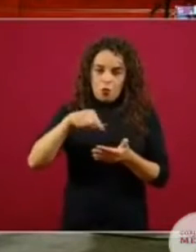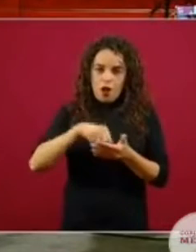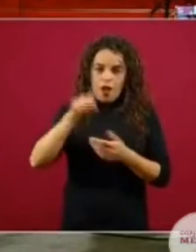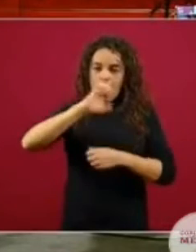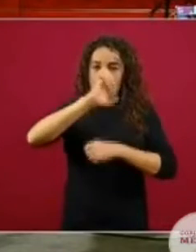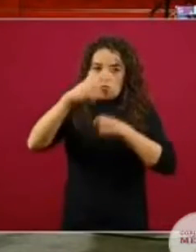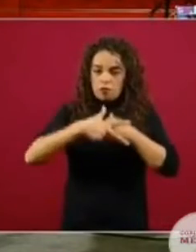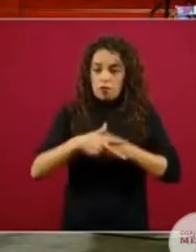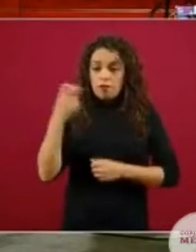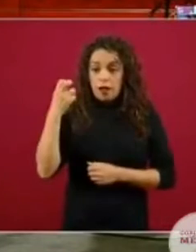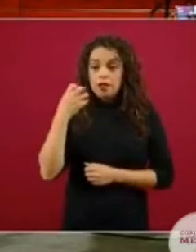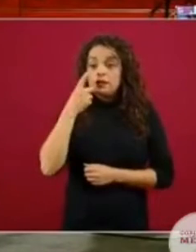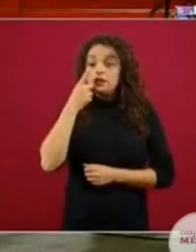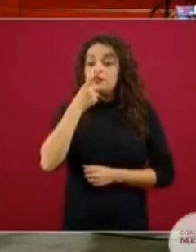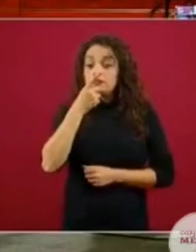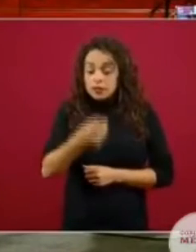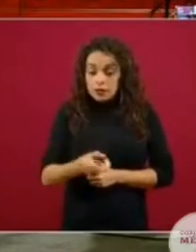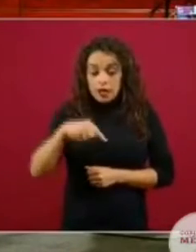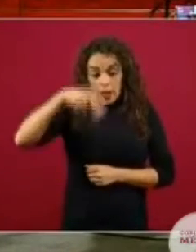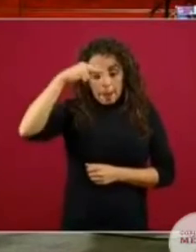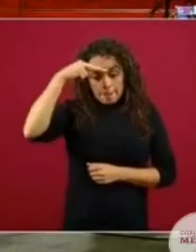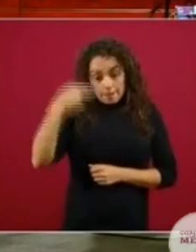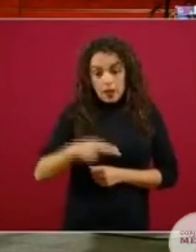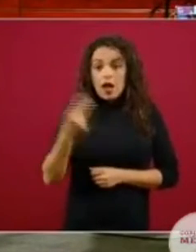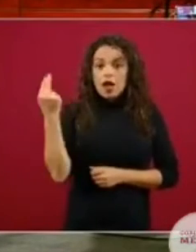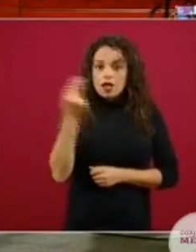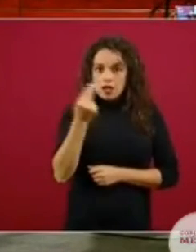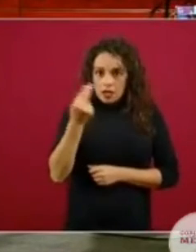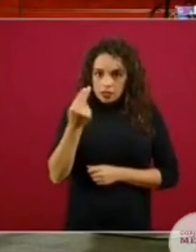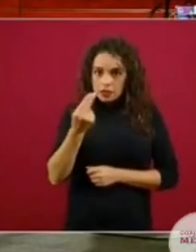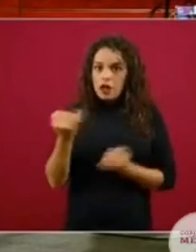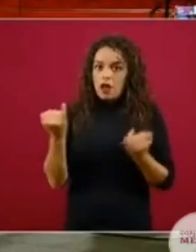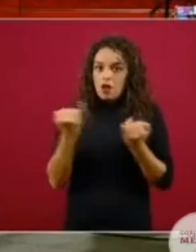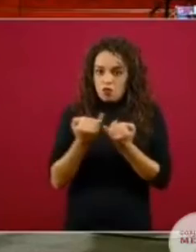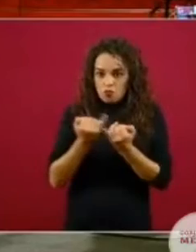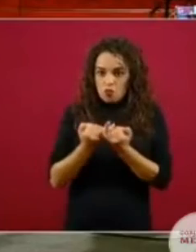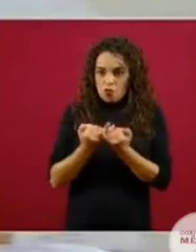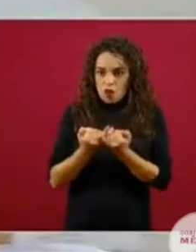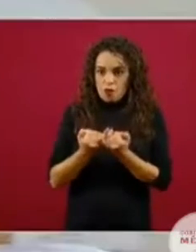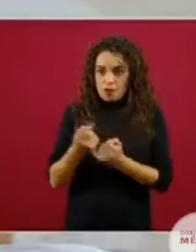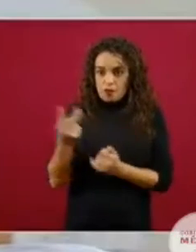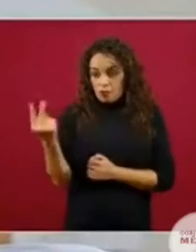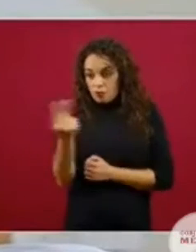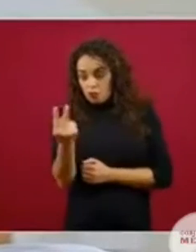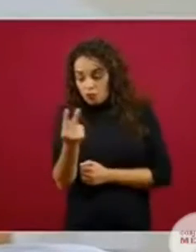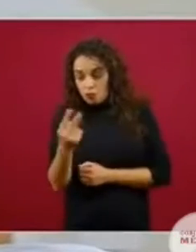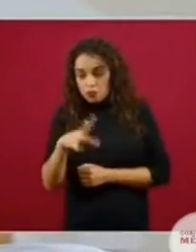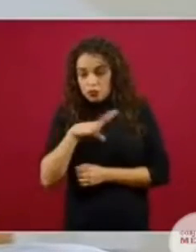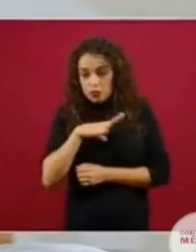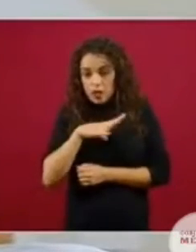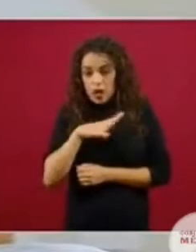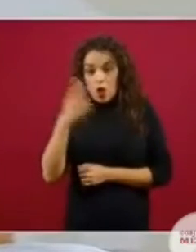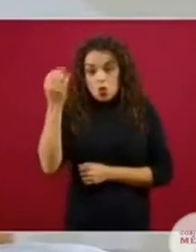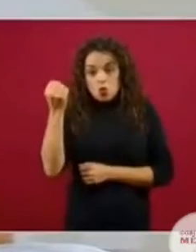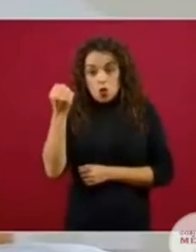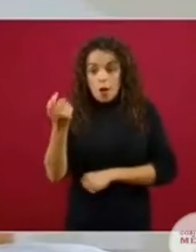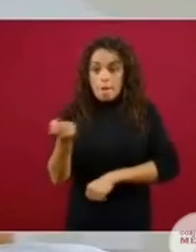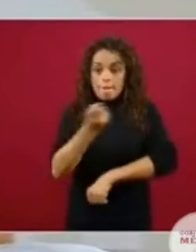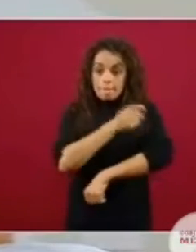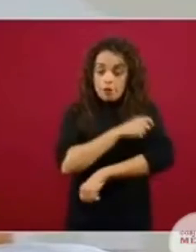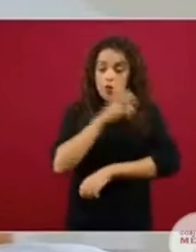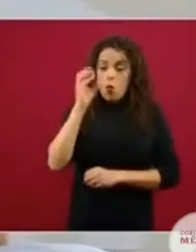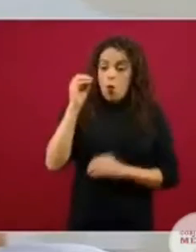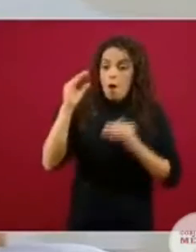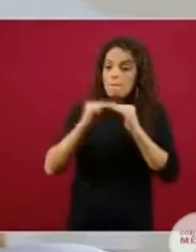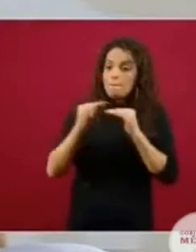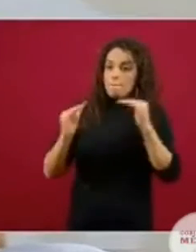en méxico tenemos que entrar a esas cada una de estas de las dos que tienen nuevas vacunas o inclusive más en